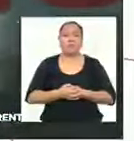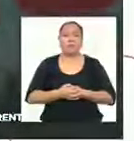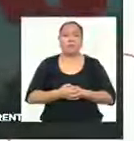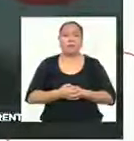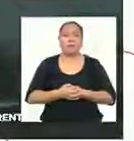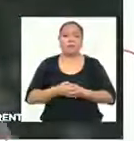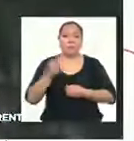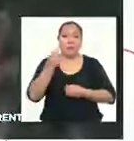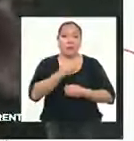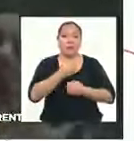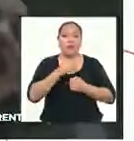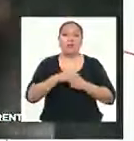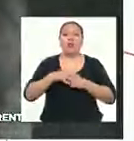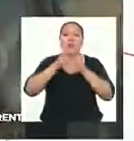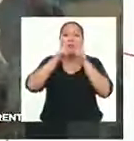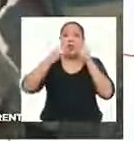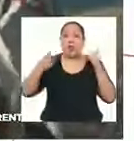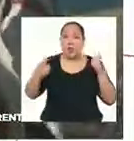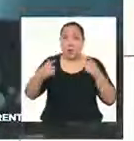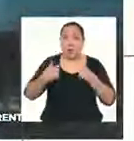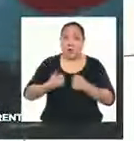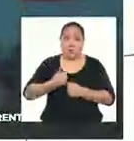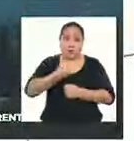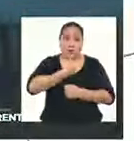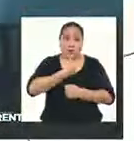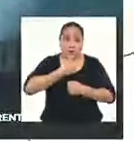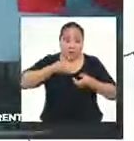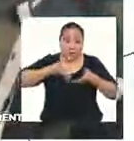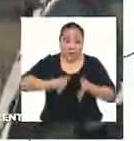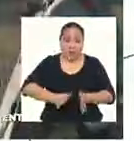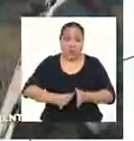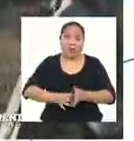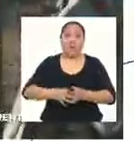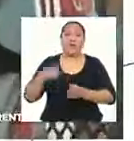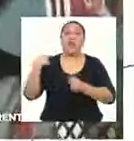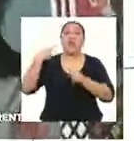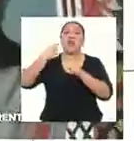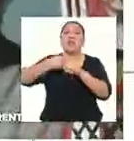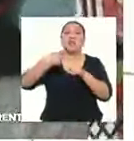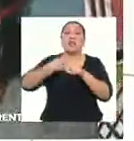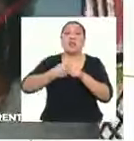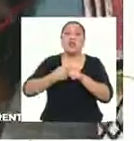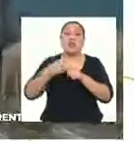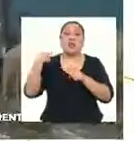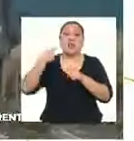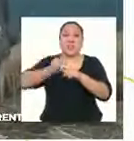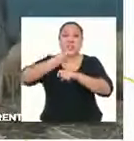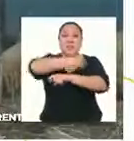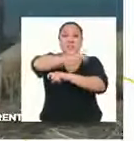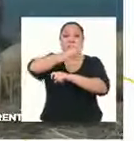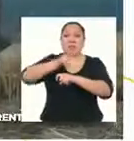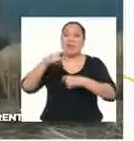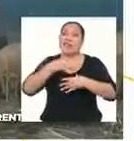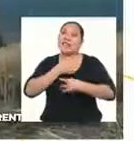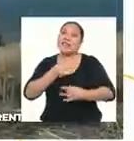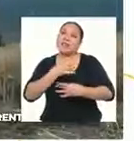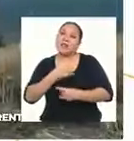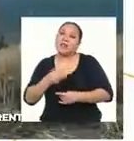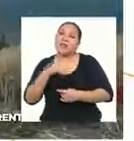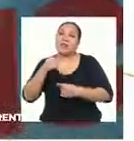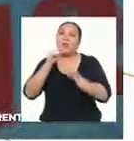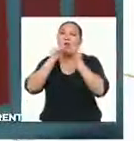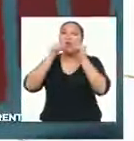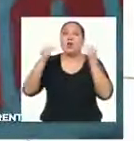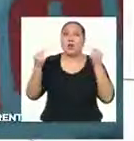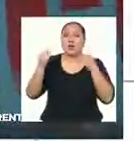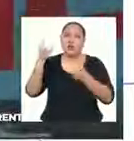A pesar de que su lengua materna es el castellano, un castellano andino, desde muy pequeña se interesó por esa lengua que hablaban sus